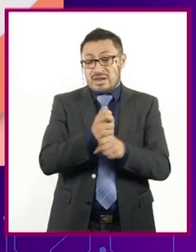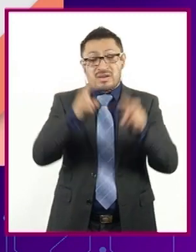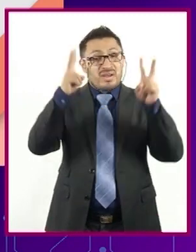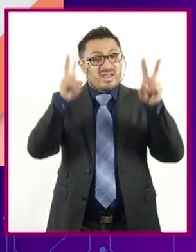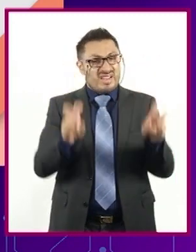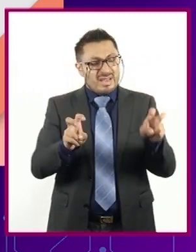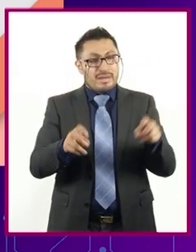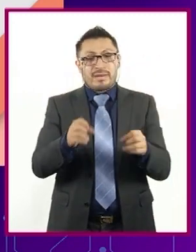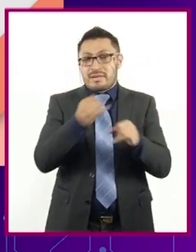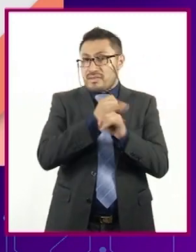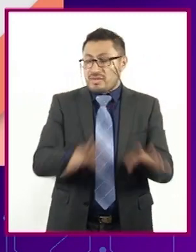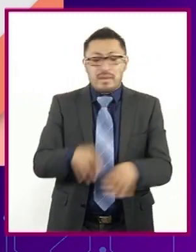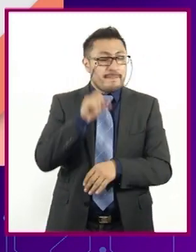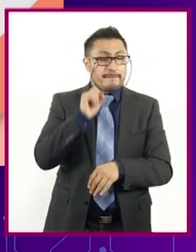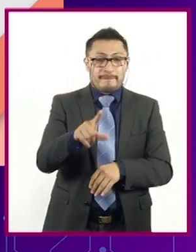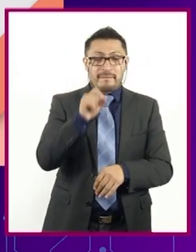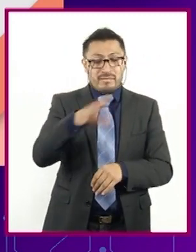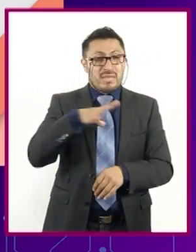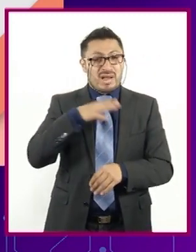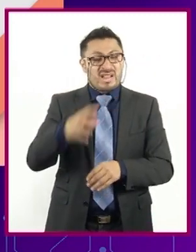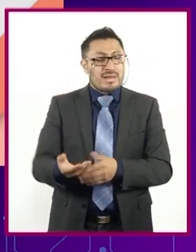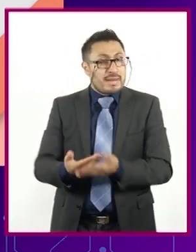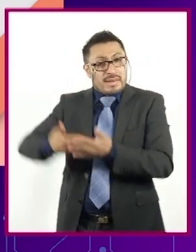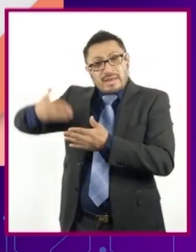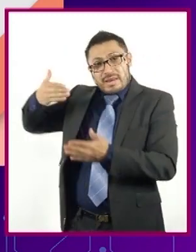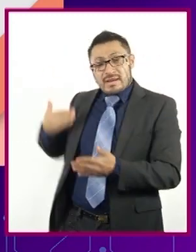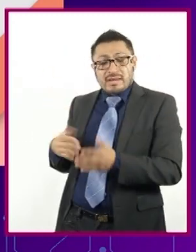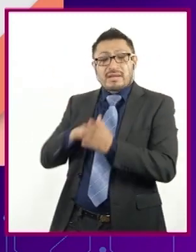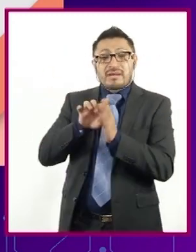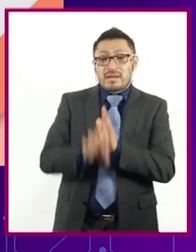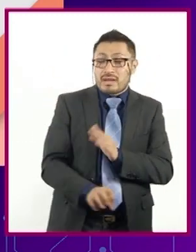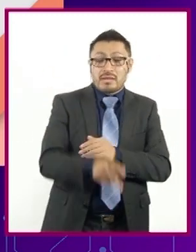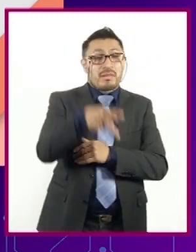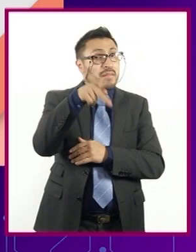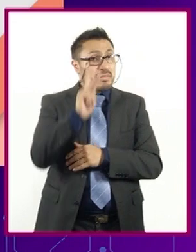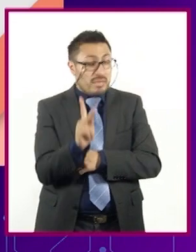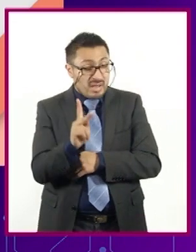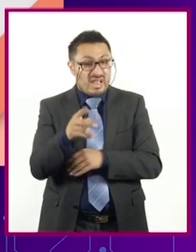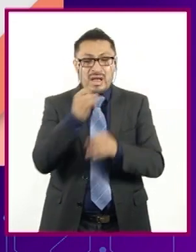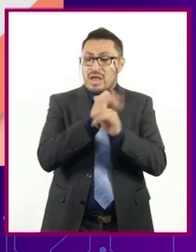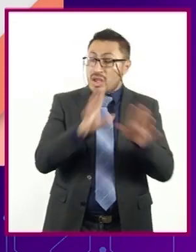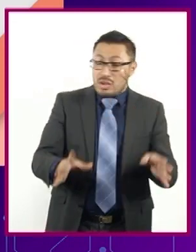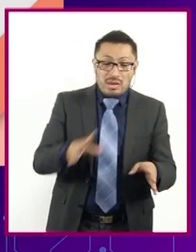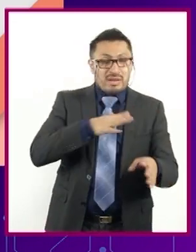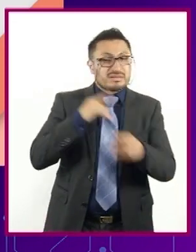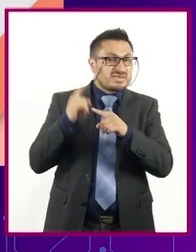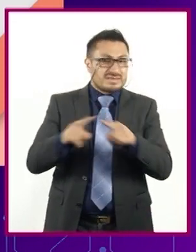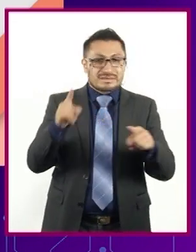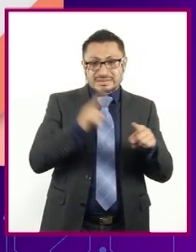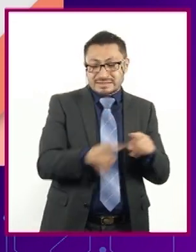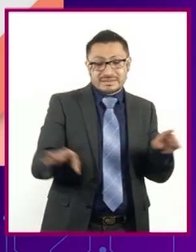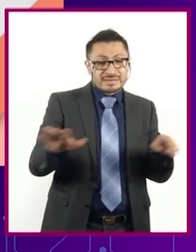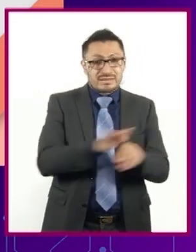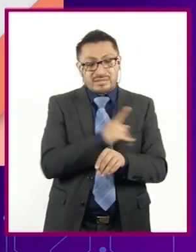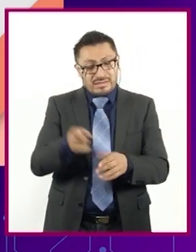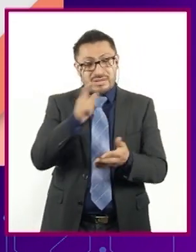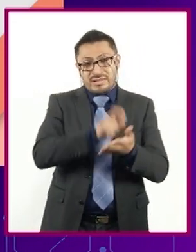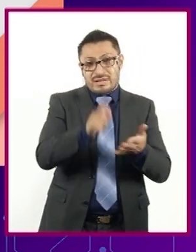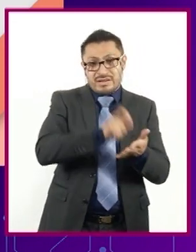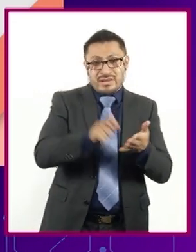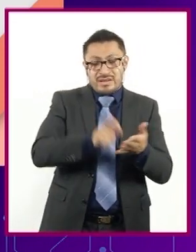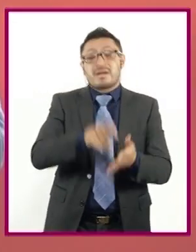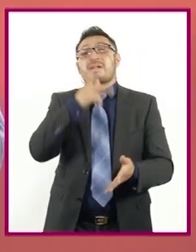datos son los mismos que tiene la ficha anterior. Sin embargo, la información varía ya que ésta se escribió